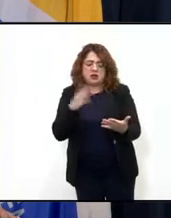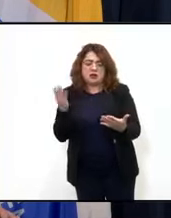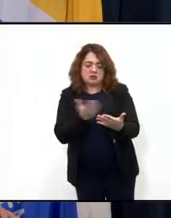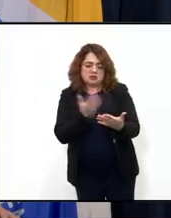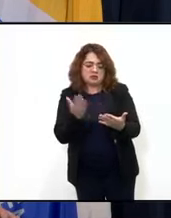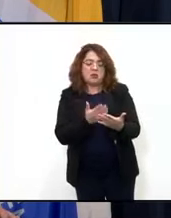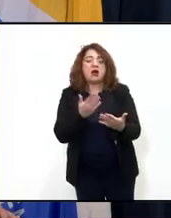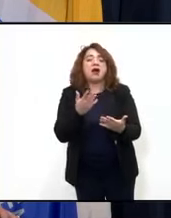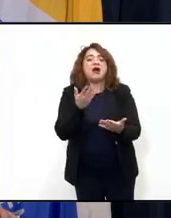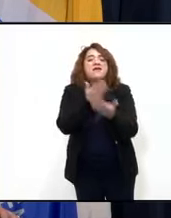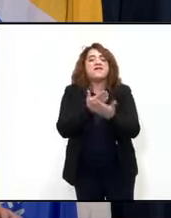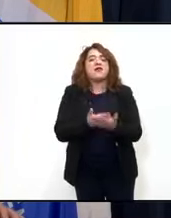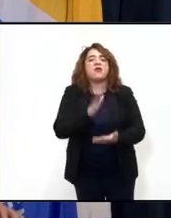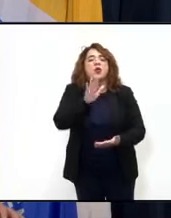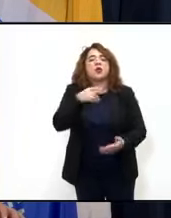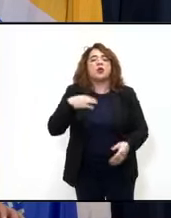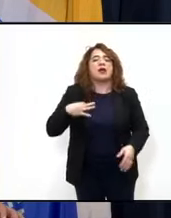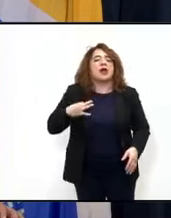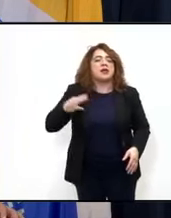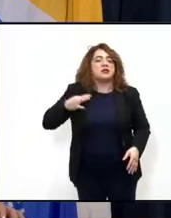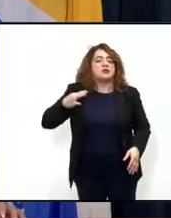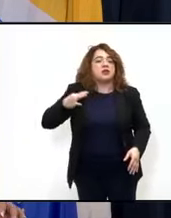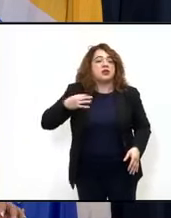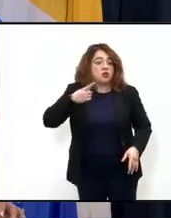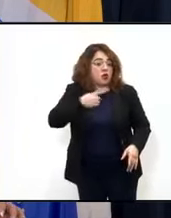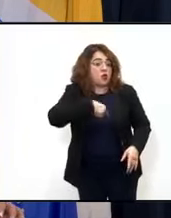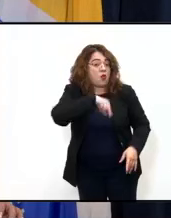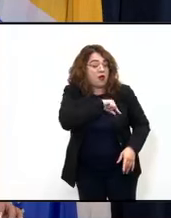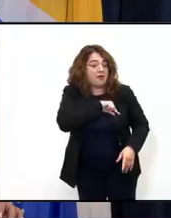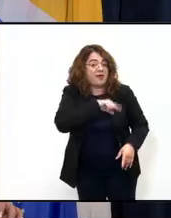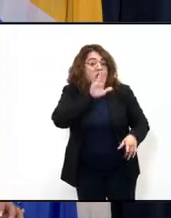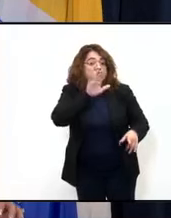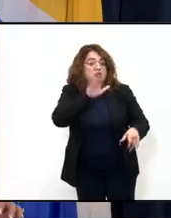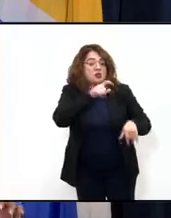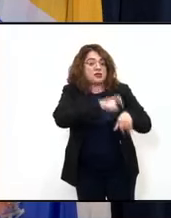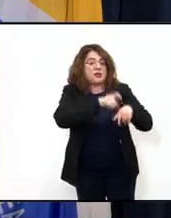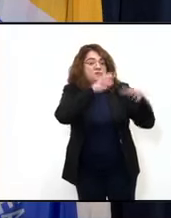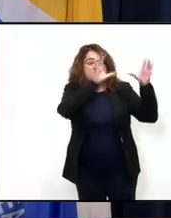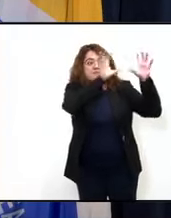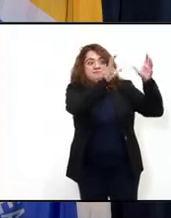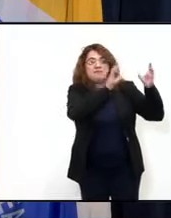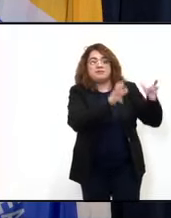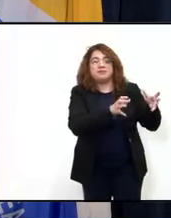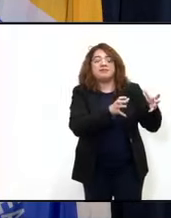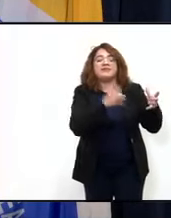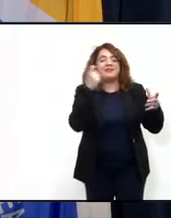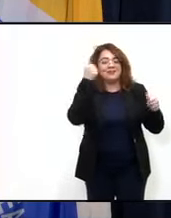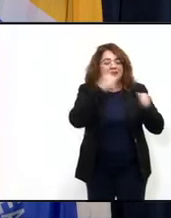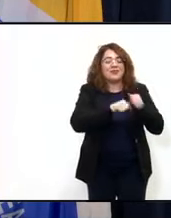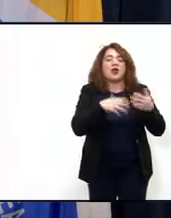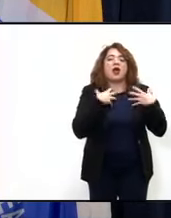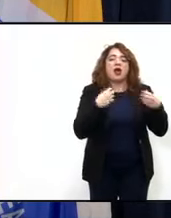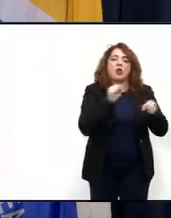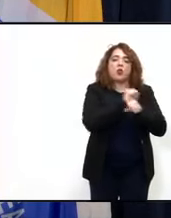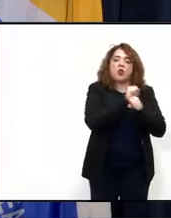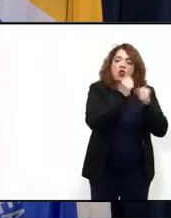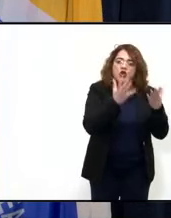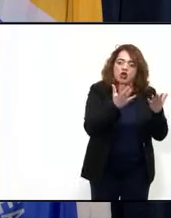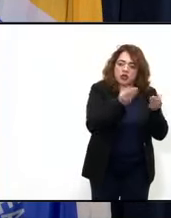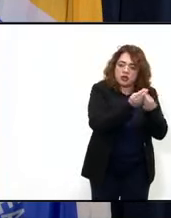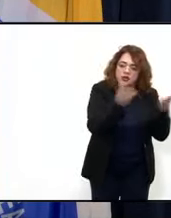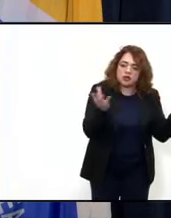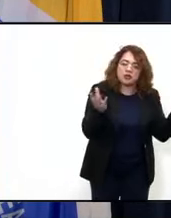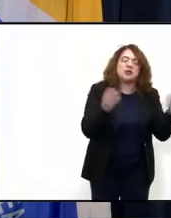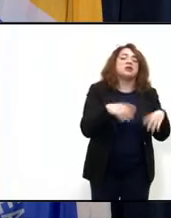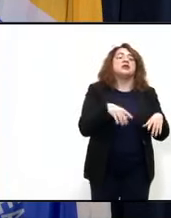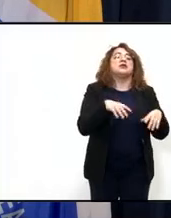la elegibilidad antes de programar una cita para usted. El equipo de vacunación móvil 2 ofrecerá